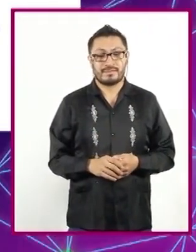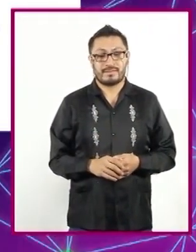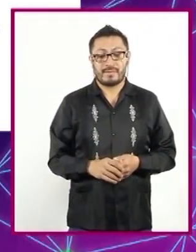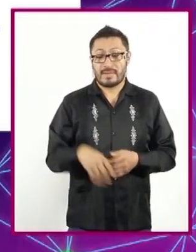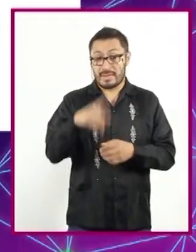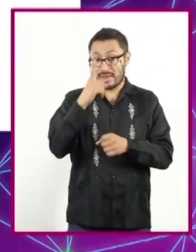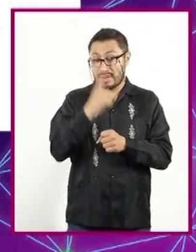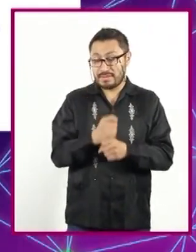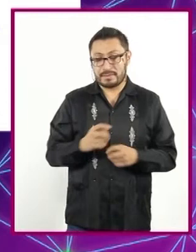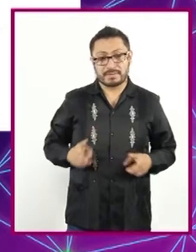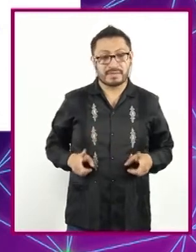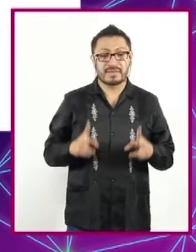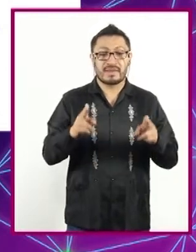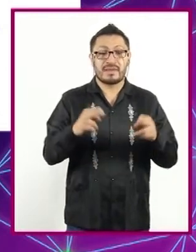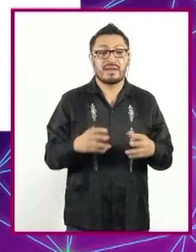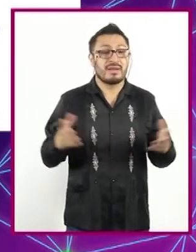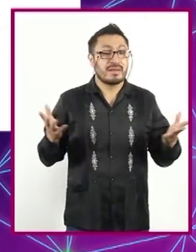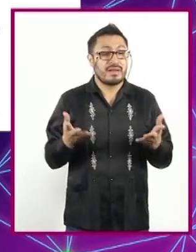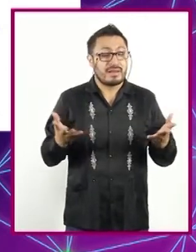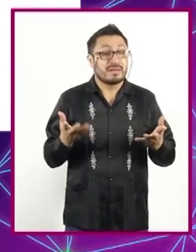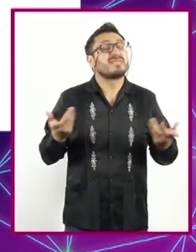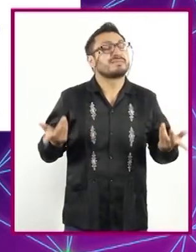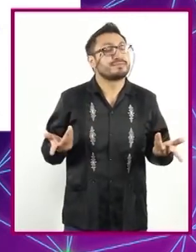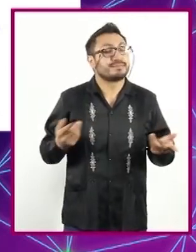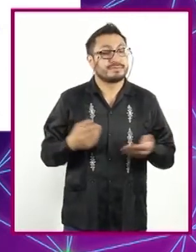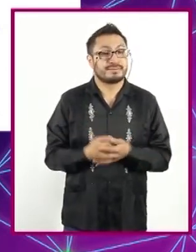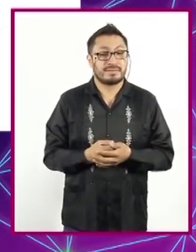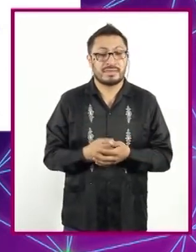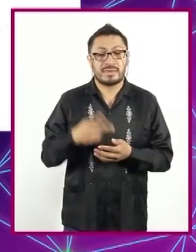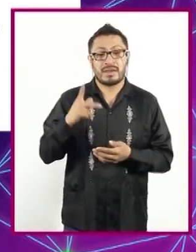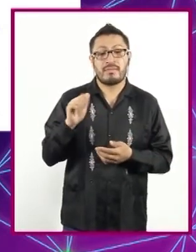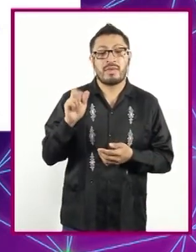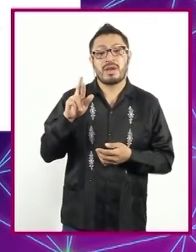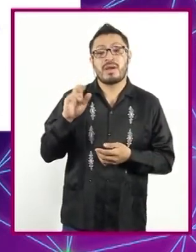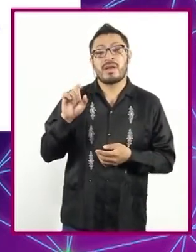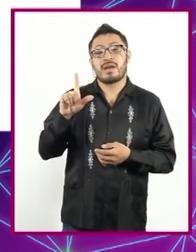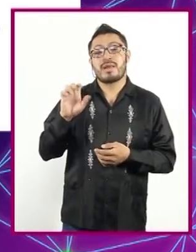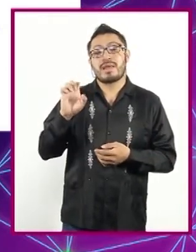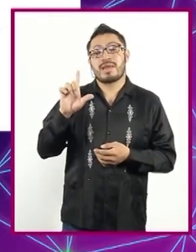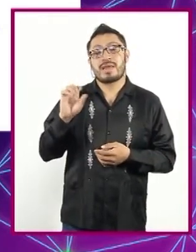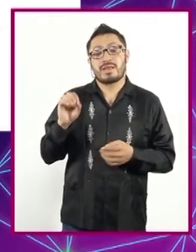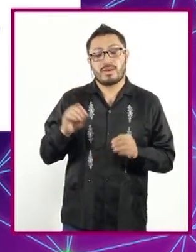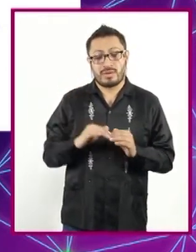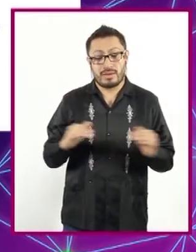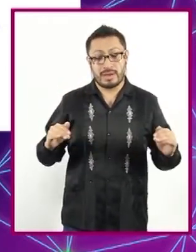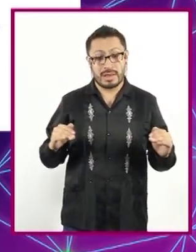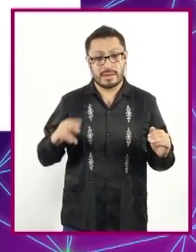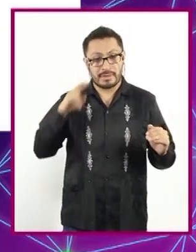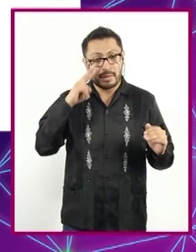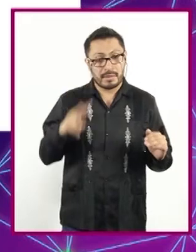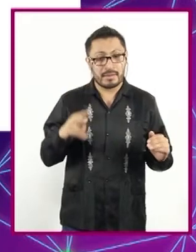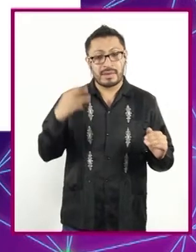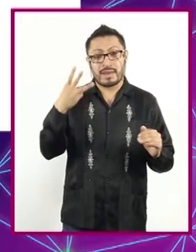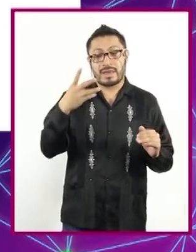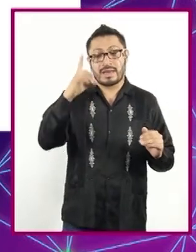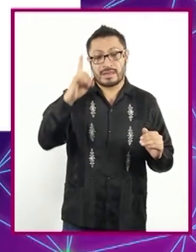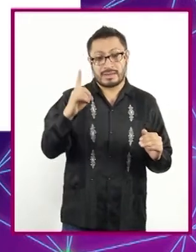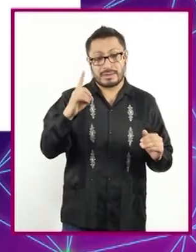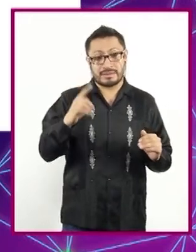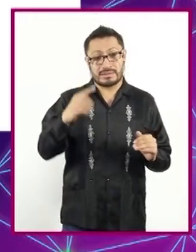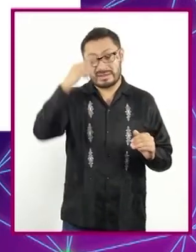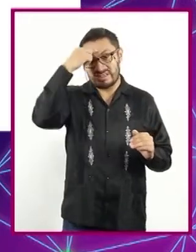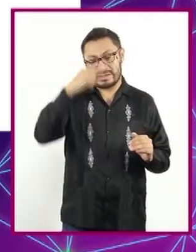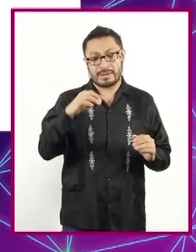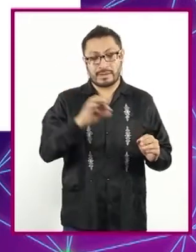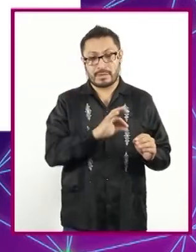El primer corte que se realiza en el cono es paralelo a la base. Se usa la vista en 3 dimensiones